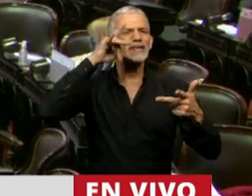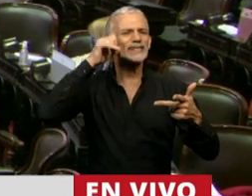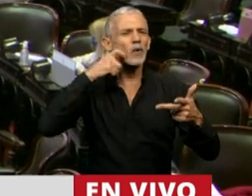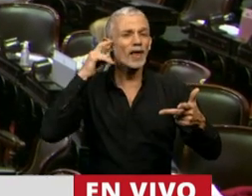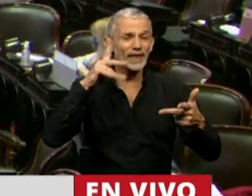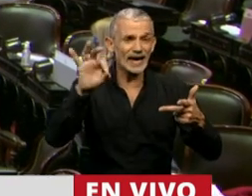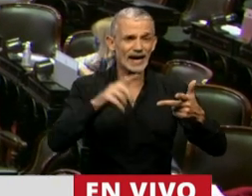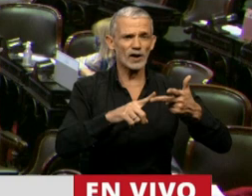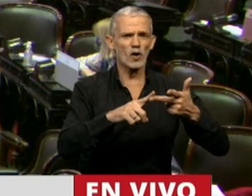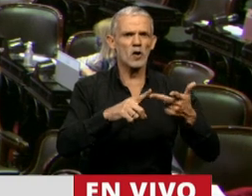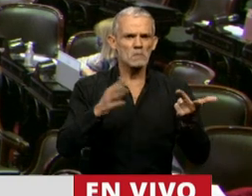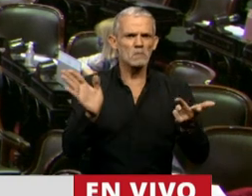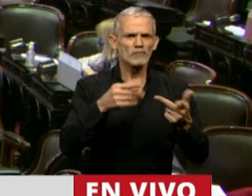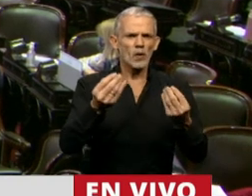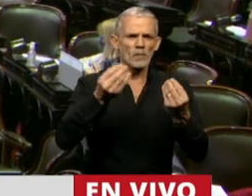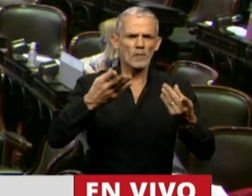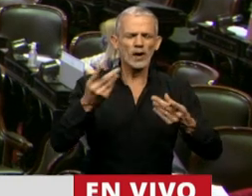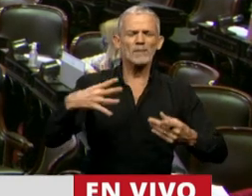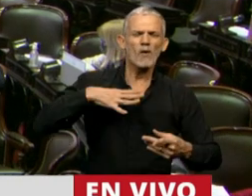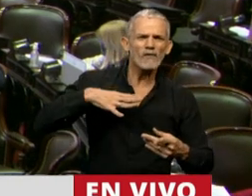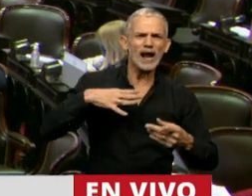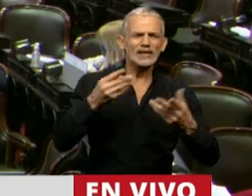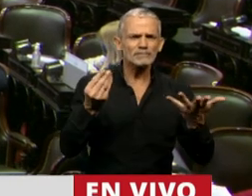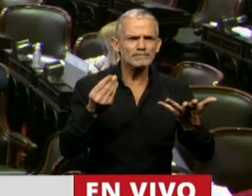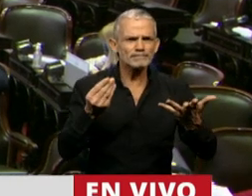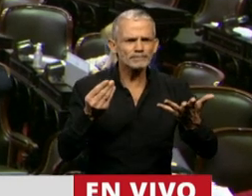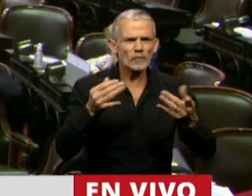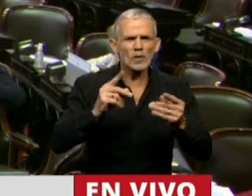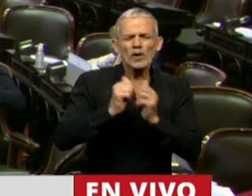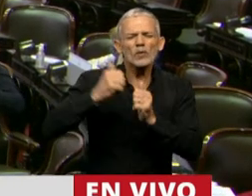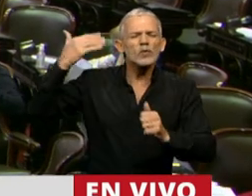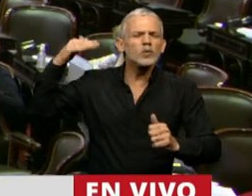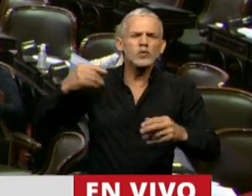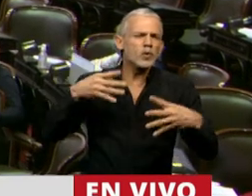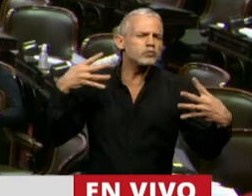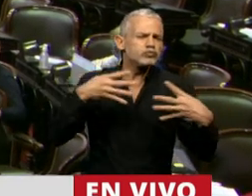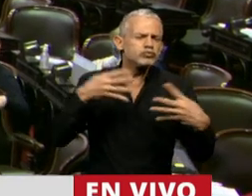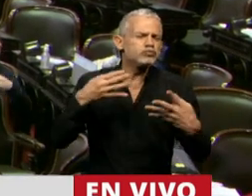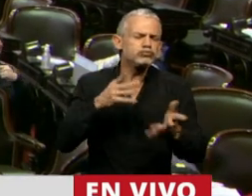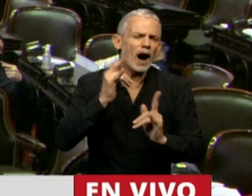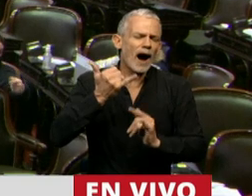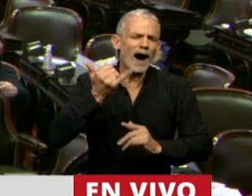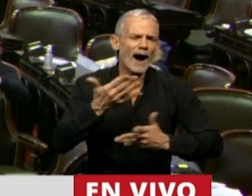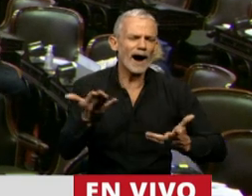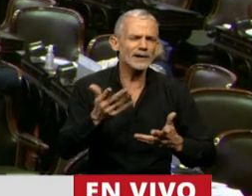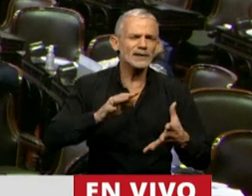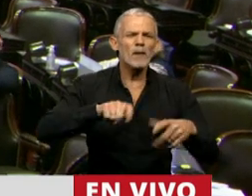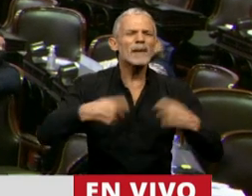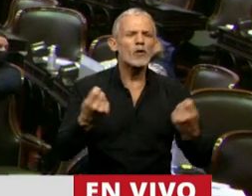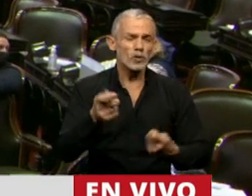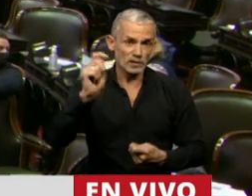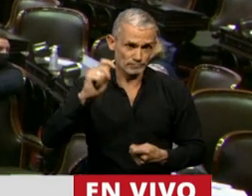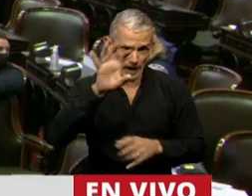curacó Y todo porque no se puede desarmar una lógica histórica está muy arraigada y que perjudica las